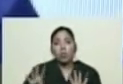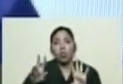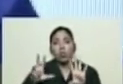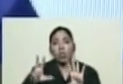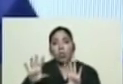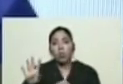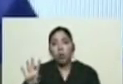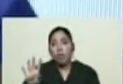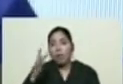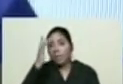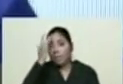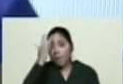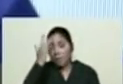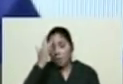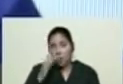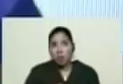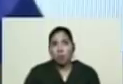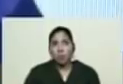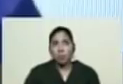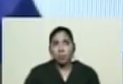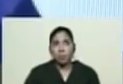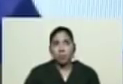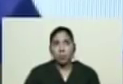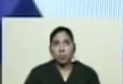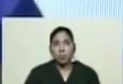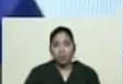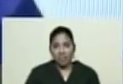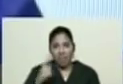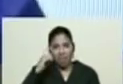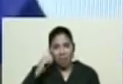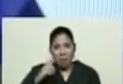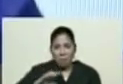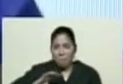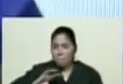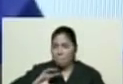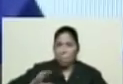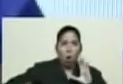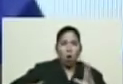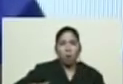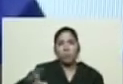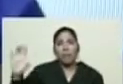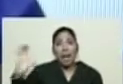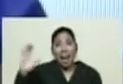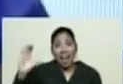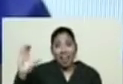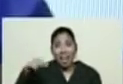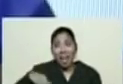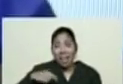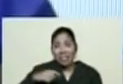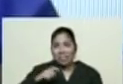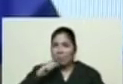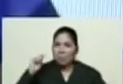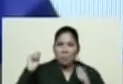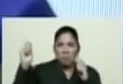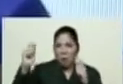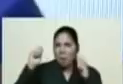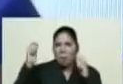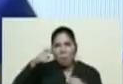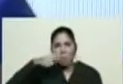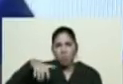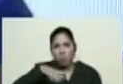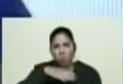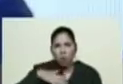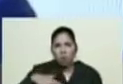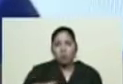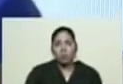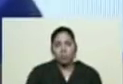1989, febrero de 1989, el Caracazo, fue el primer gran levantamiento antineoliberal de ese periodo